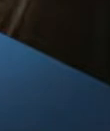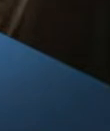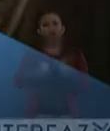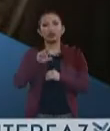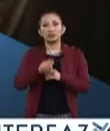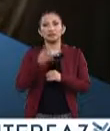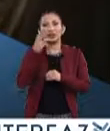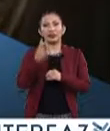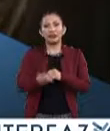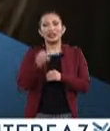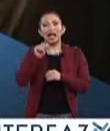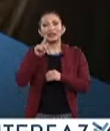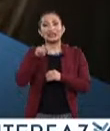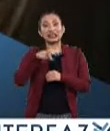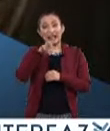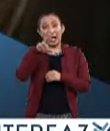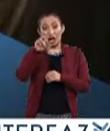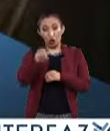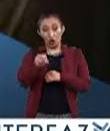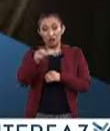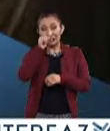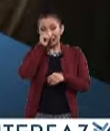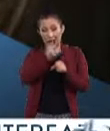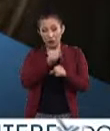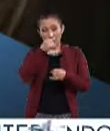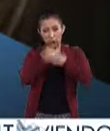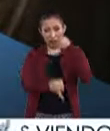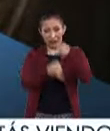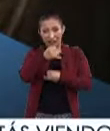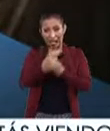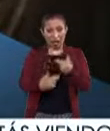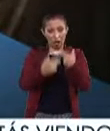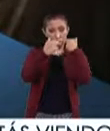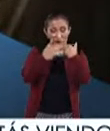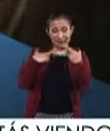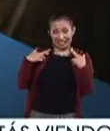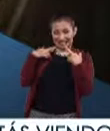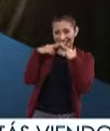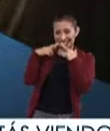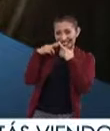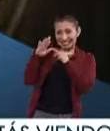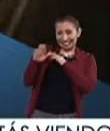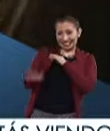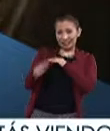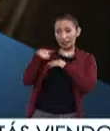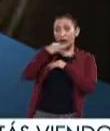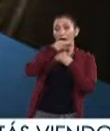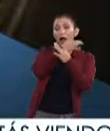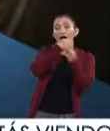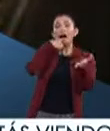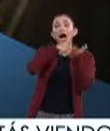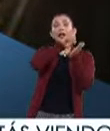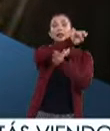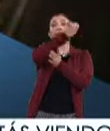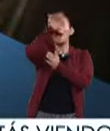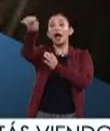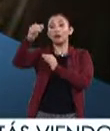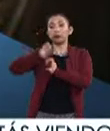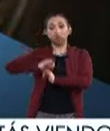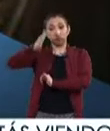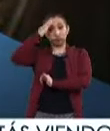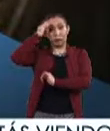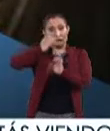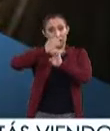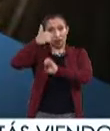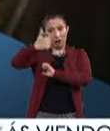En 1833, Andrés Quintana Roo, secretario de Justicia y Negocios Eclesiásticos, expide una circular a las